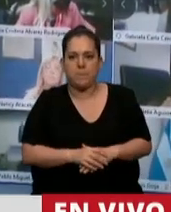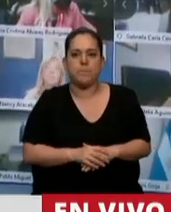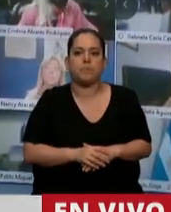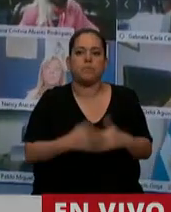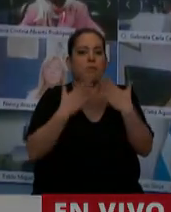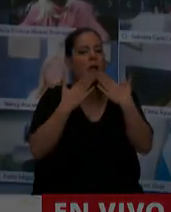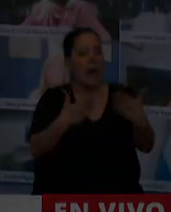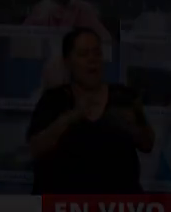Gracias, diputada.